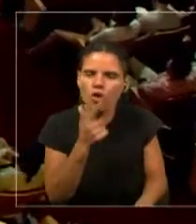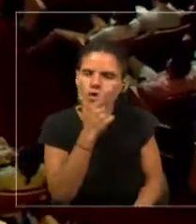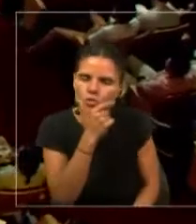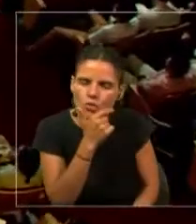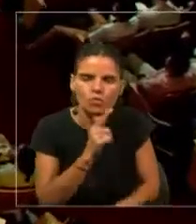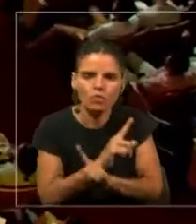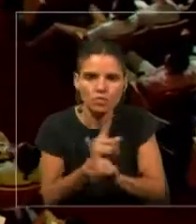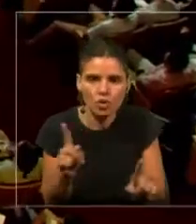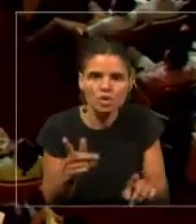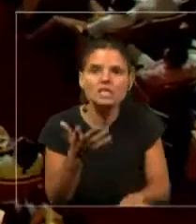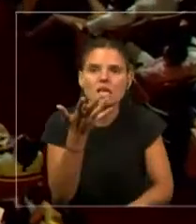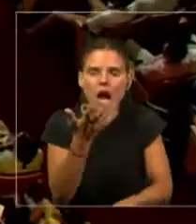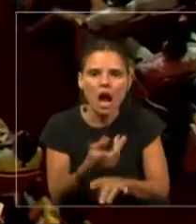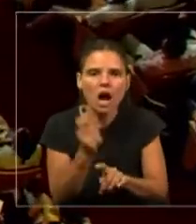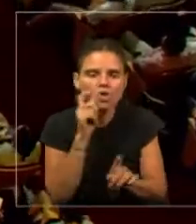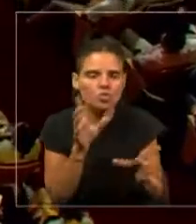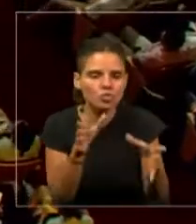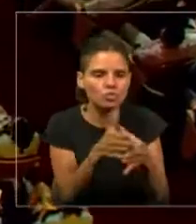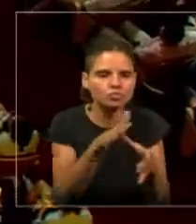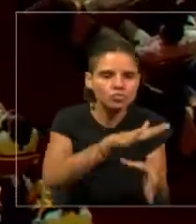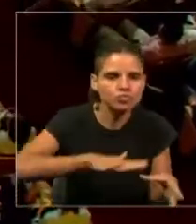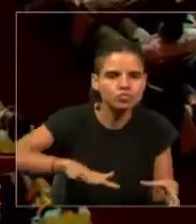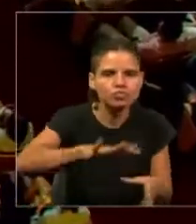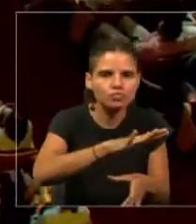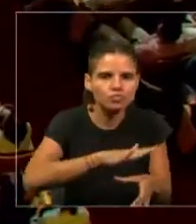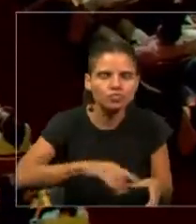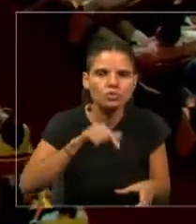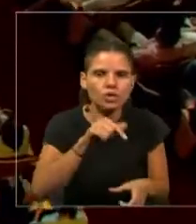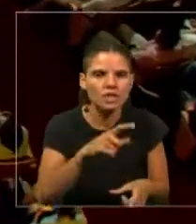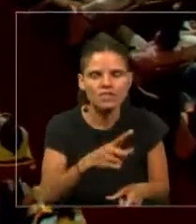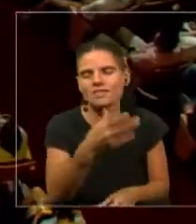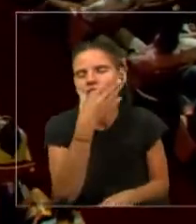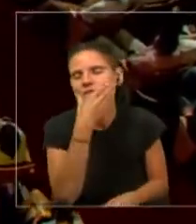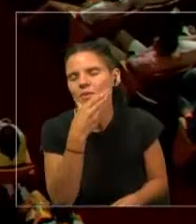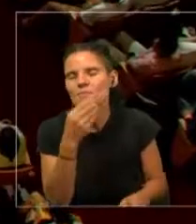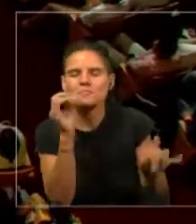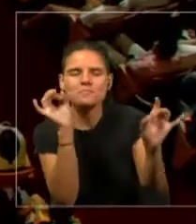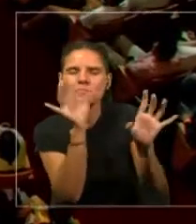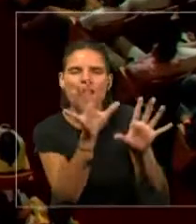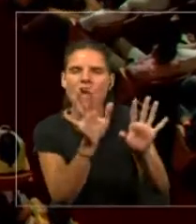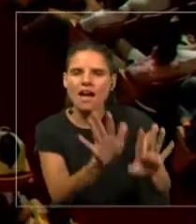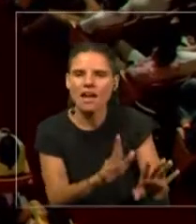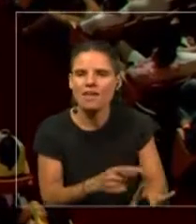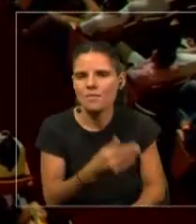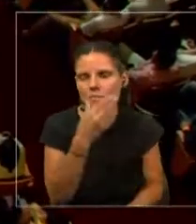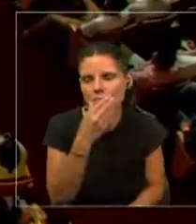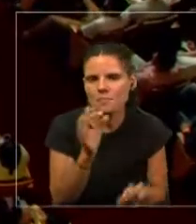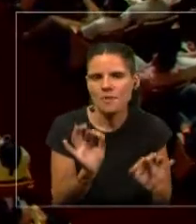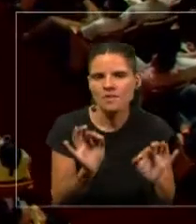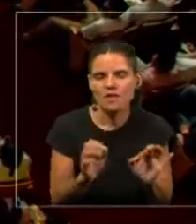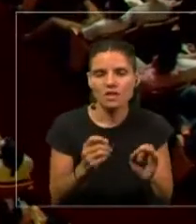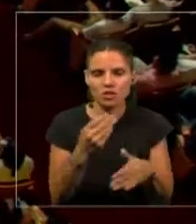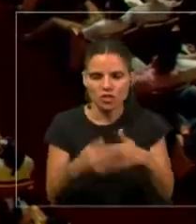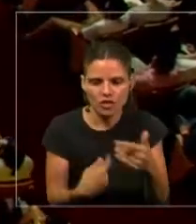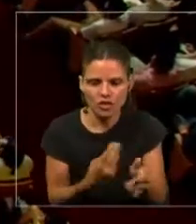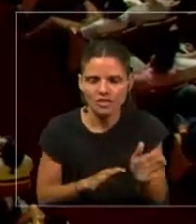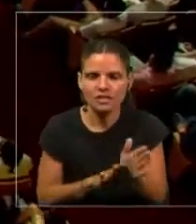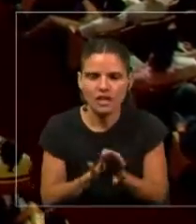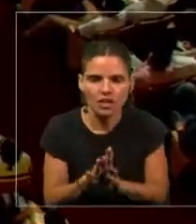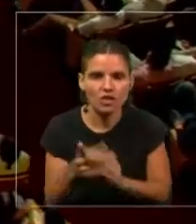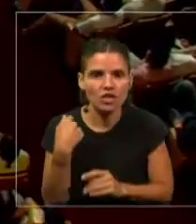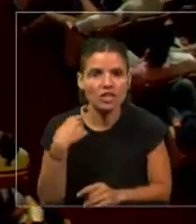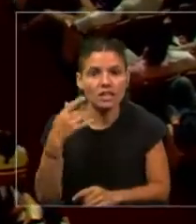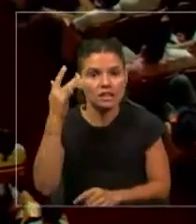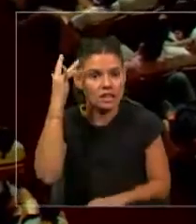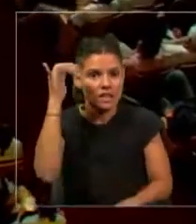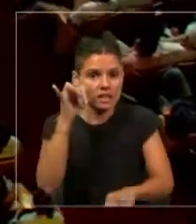un sector que va realmente a ser una maravilla en este desarrollo de inteligencia digital, en